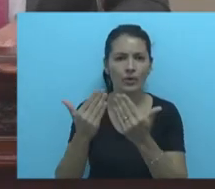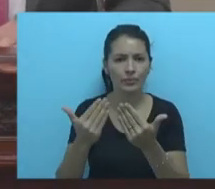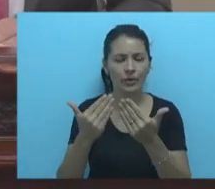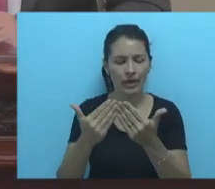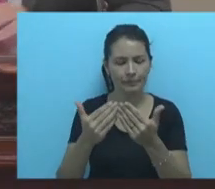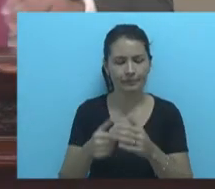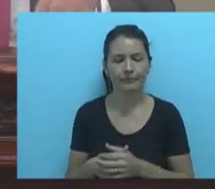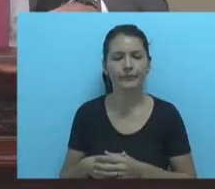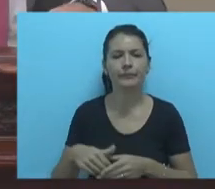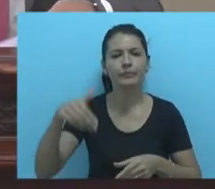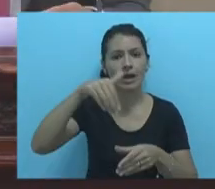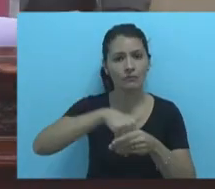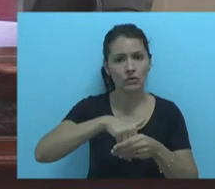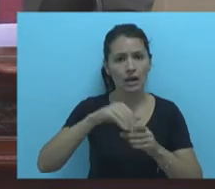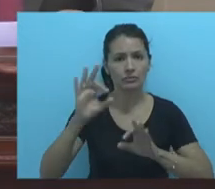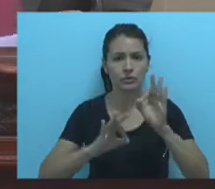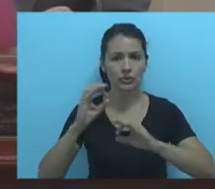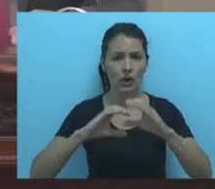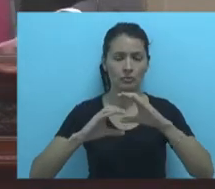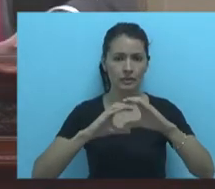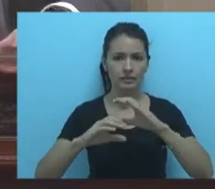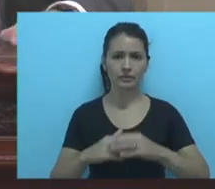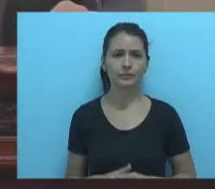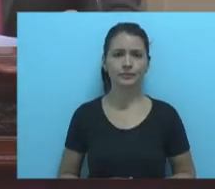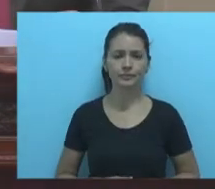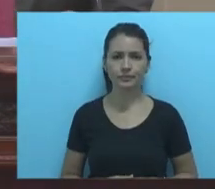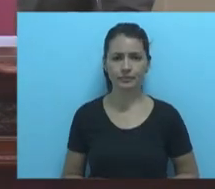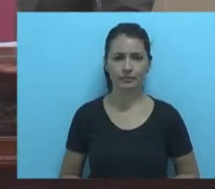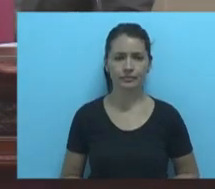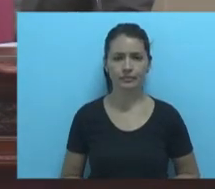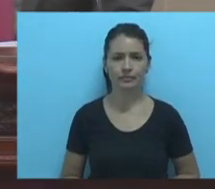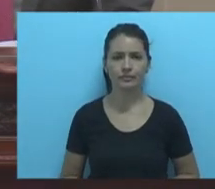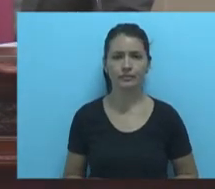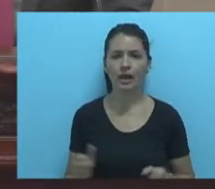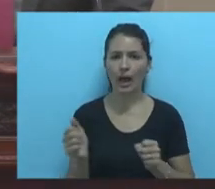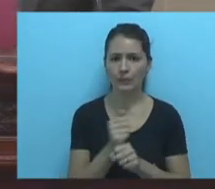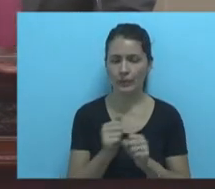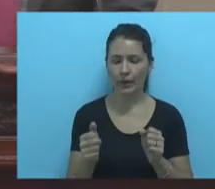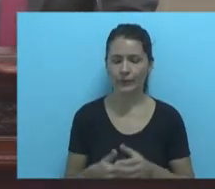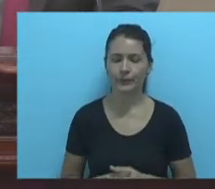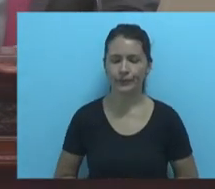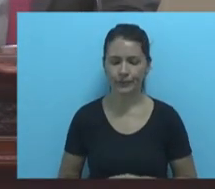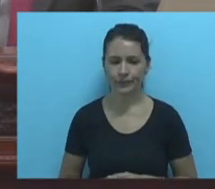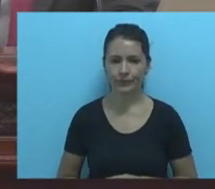A consideración el proyecto de comunicación. A votación, resulta aprobado.